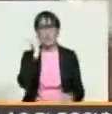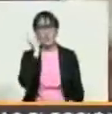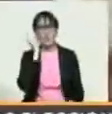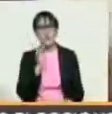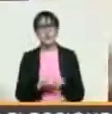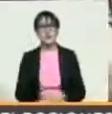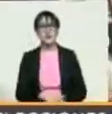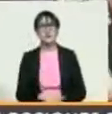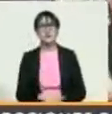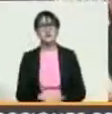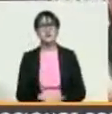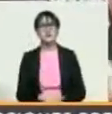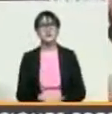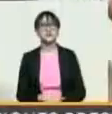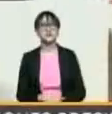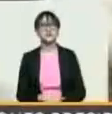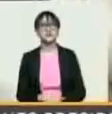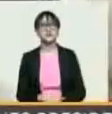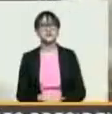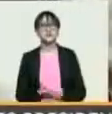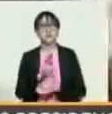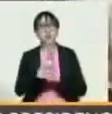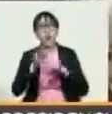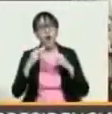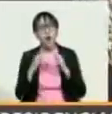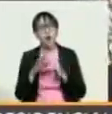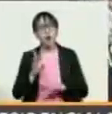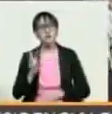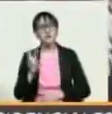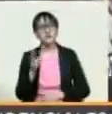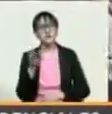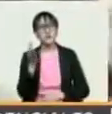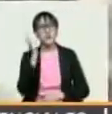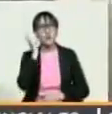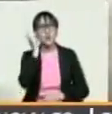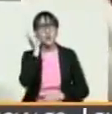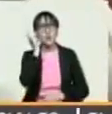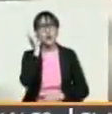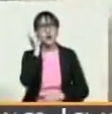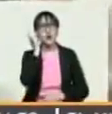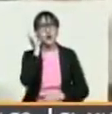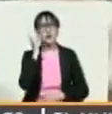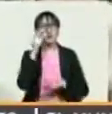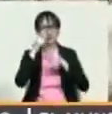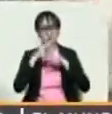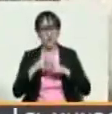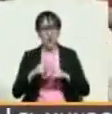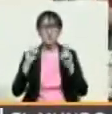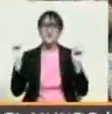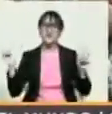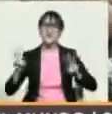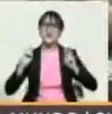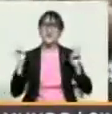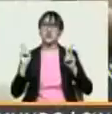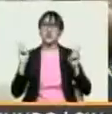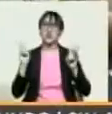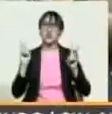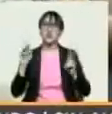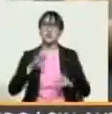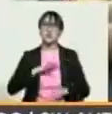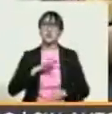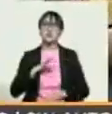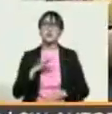en el hogar de venezuela y a ti mujer nos dedicamos la victoria nosaltres